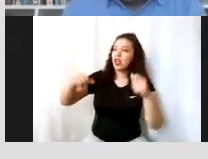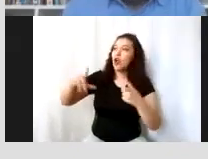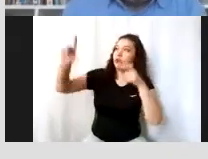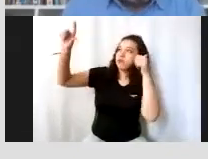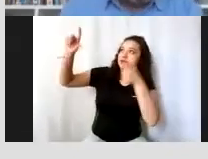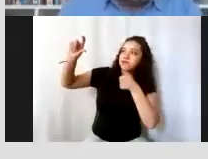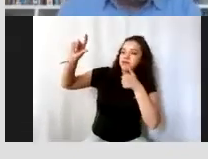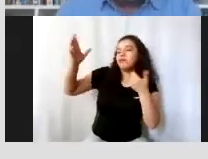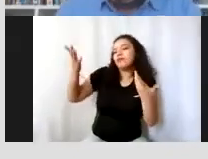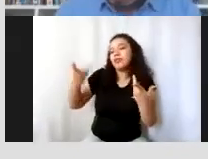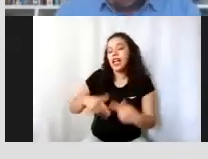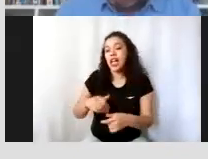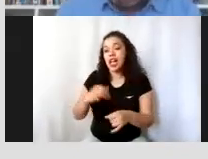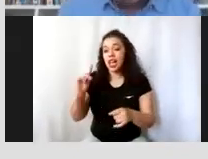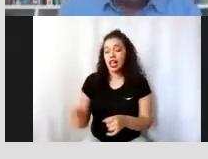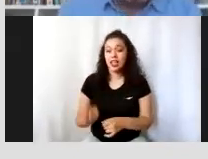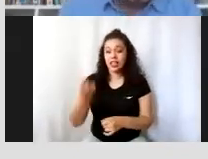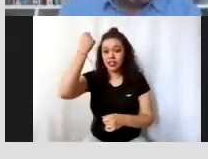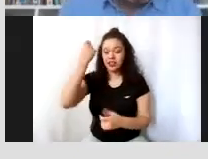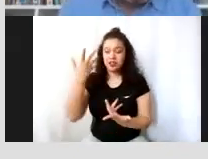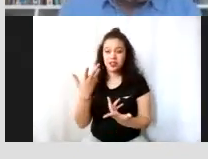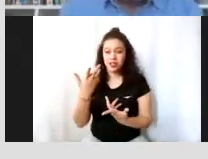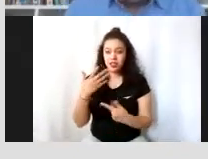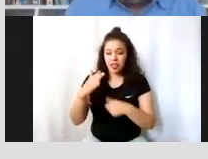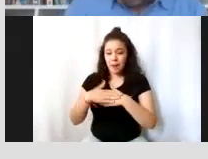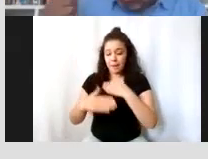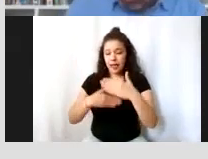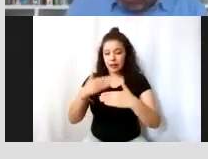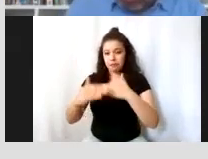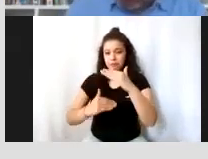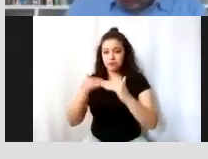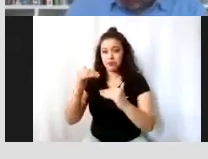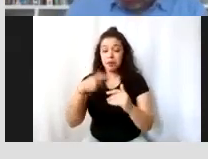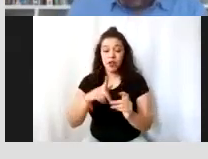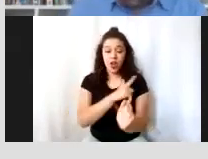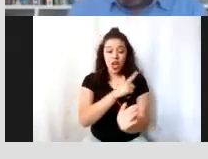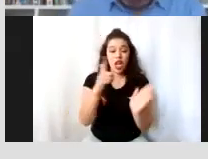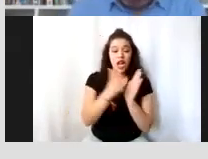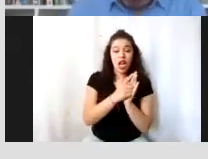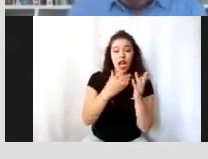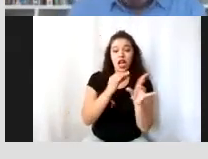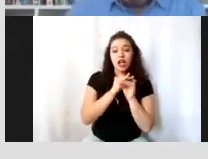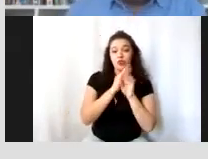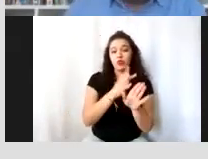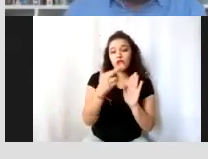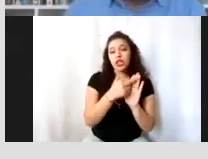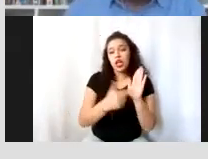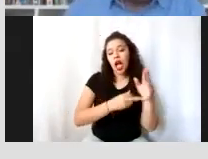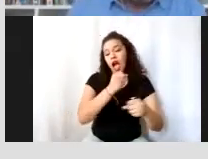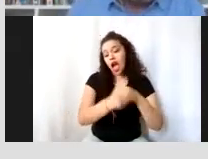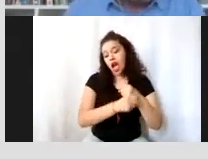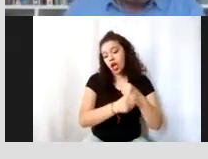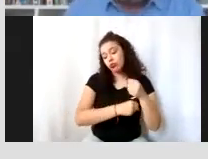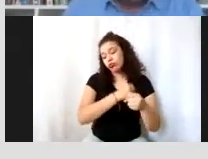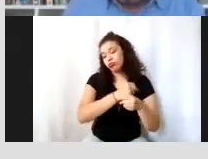la tecnología va mucho más avanzada que las legislaciones. En lo que se urge una ley o un reglamento tardan años y la